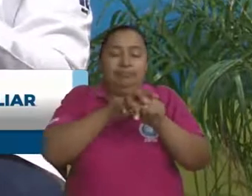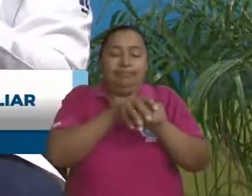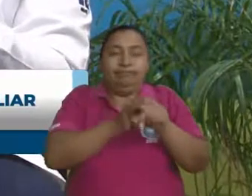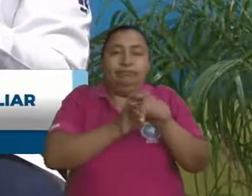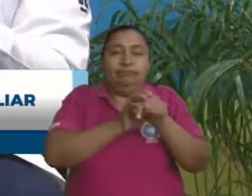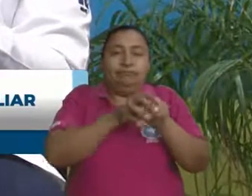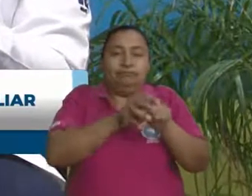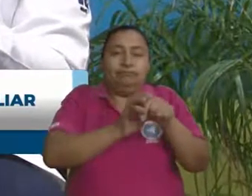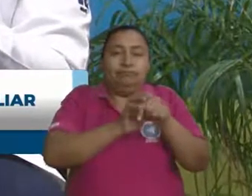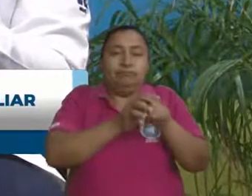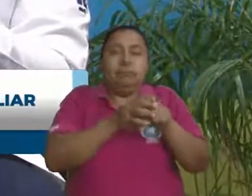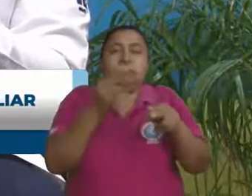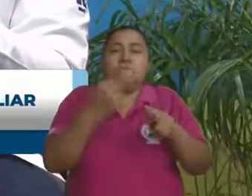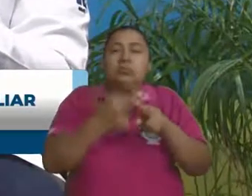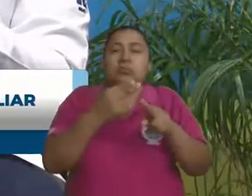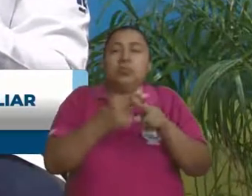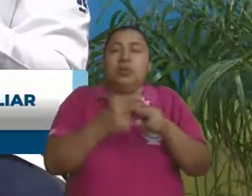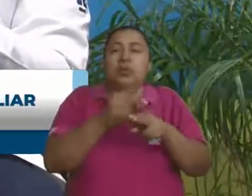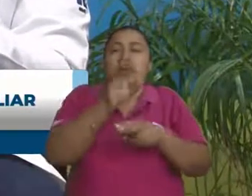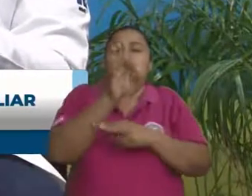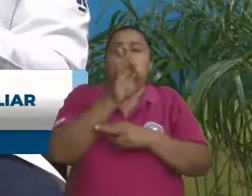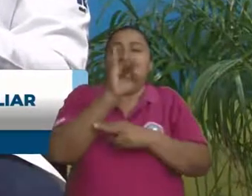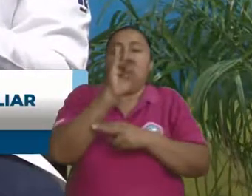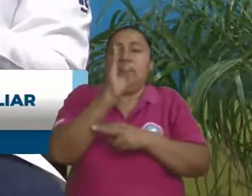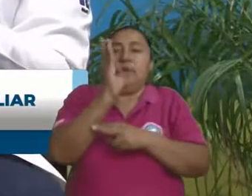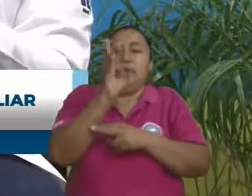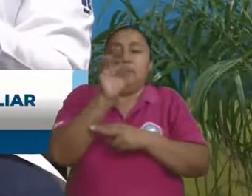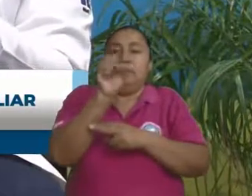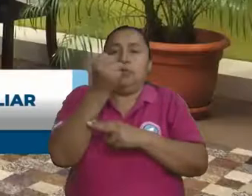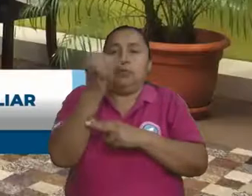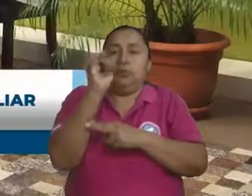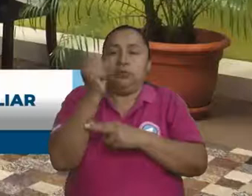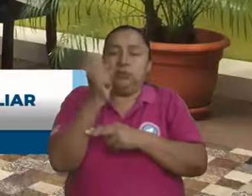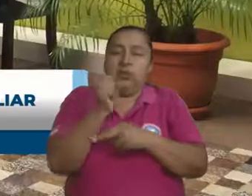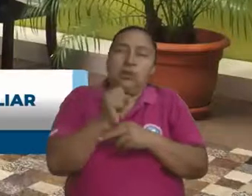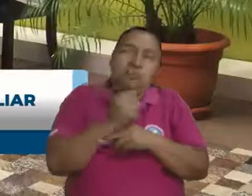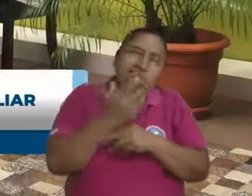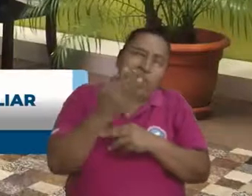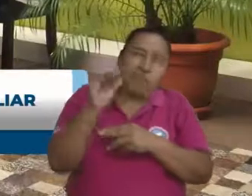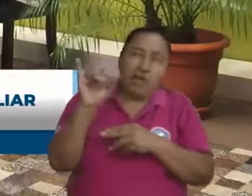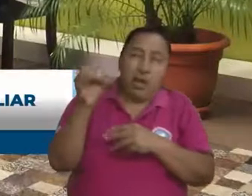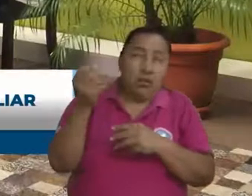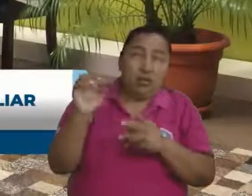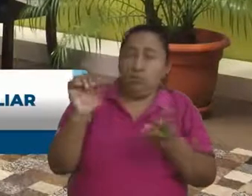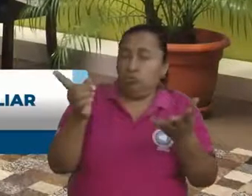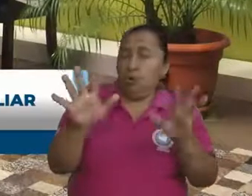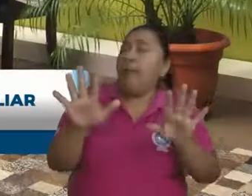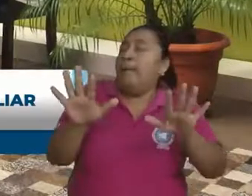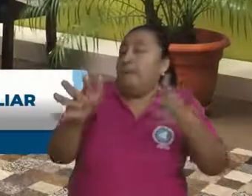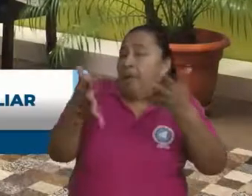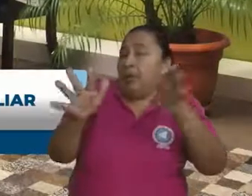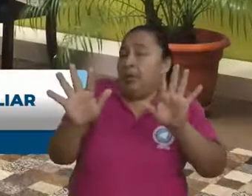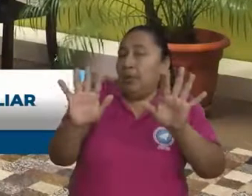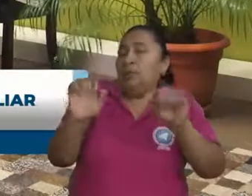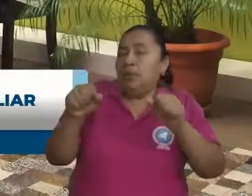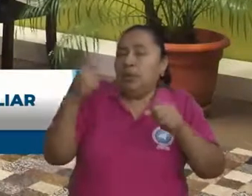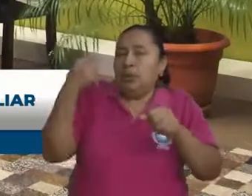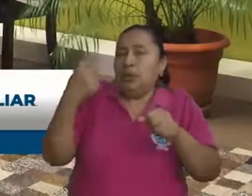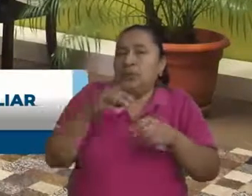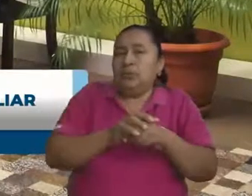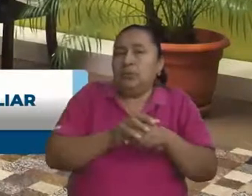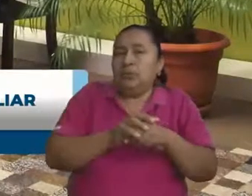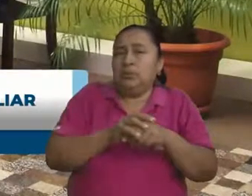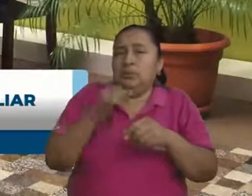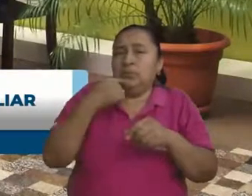de tejido, algo que nosotros denominamos fibrosis. Como callos, tipo callos, ¿no? Un poco parecido, pues, para que podamos entender. Como protección,